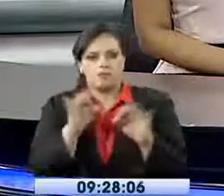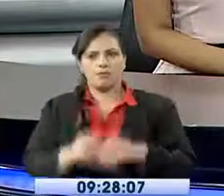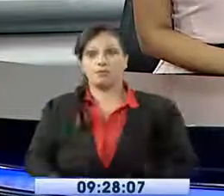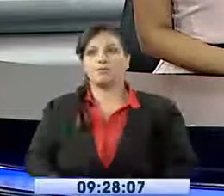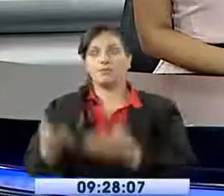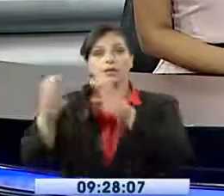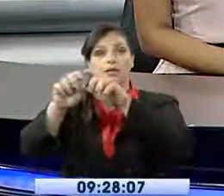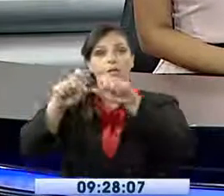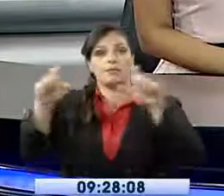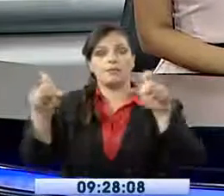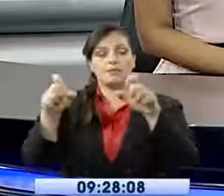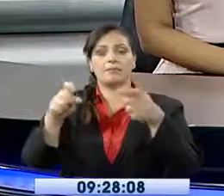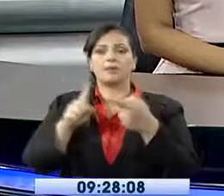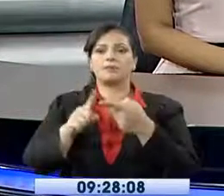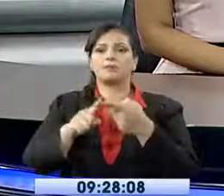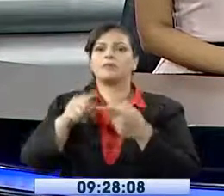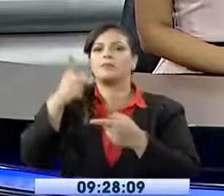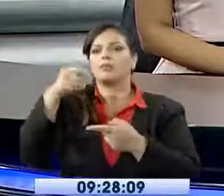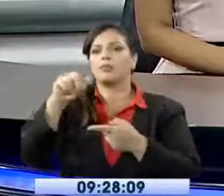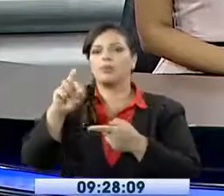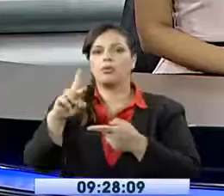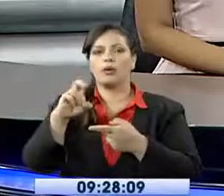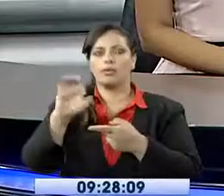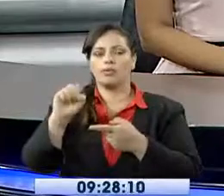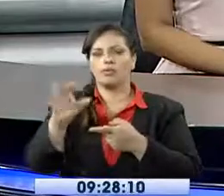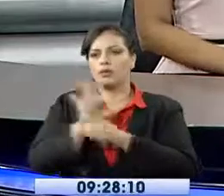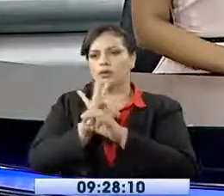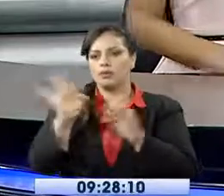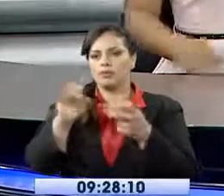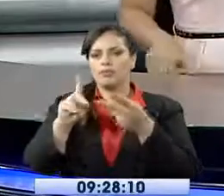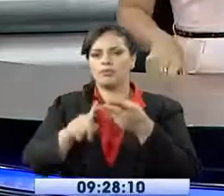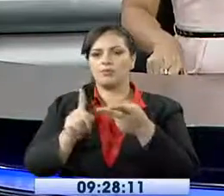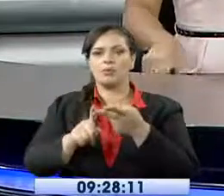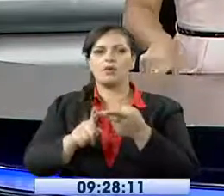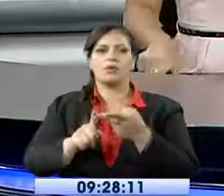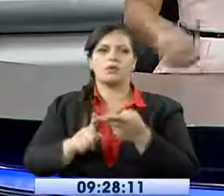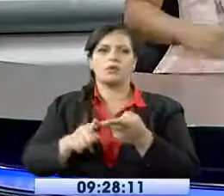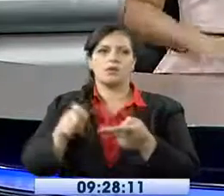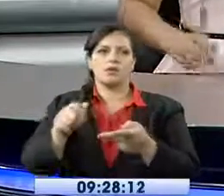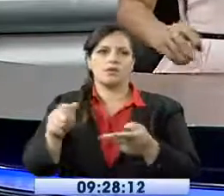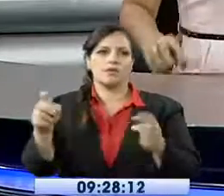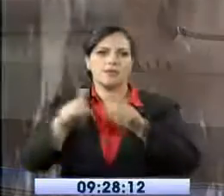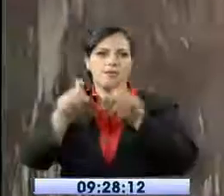Limpio, Interagua y la comunidad asentada en esa zona.